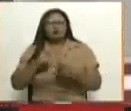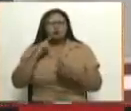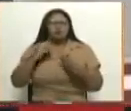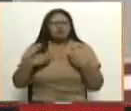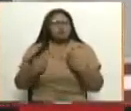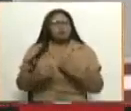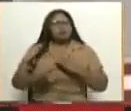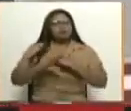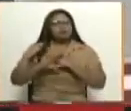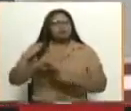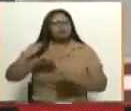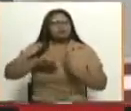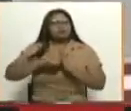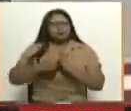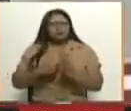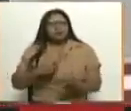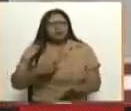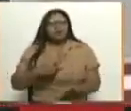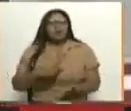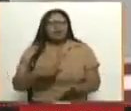consecuencia del bloqueo